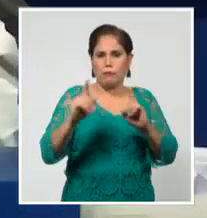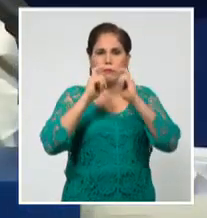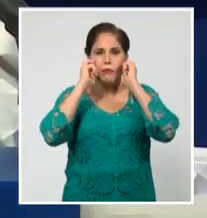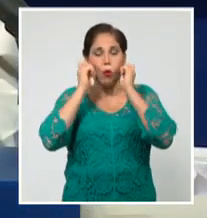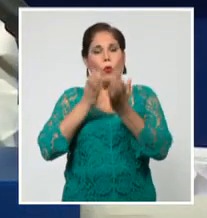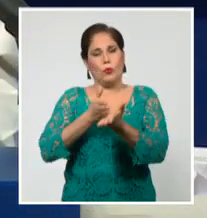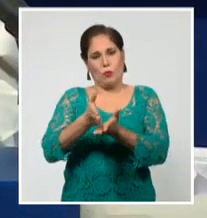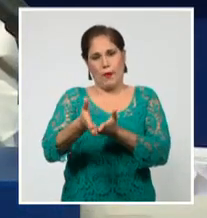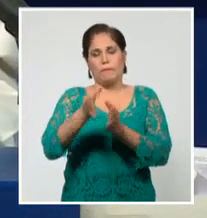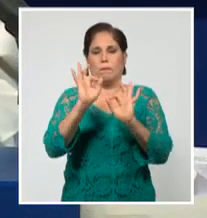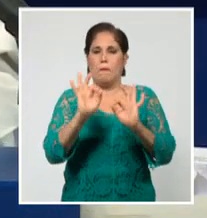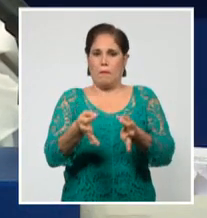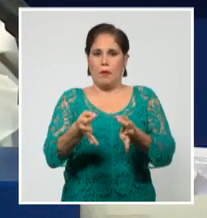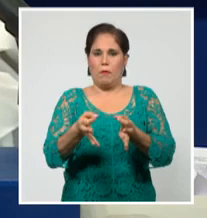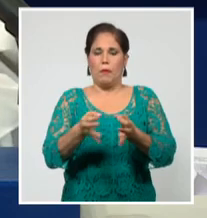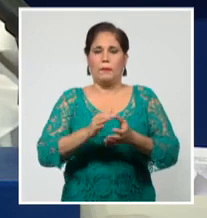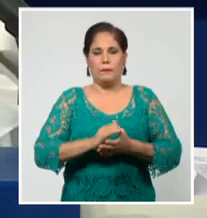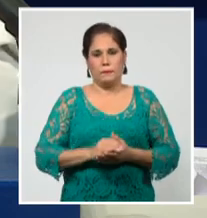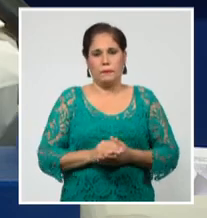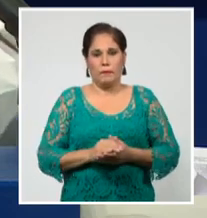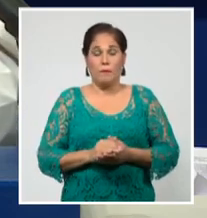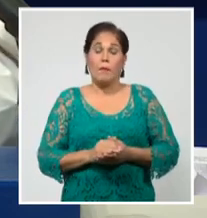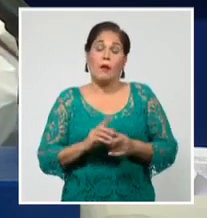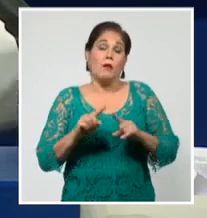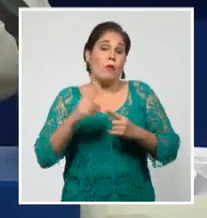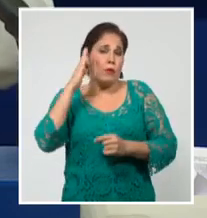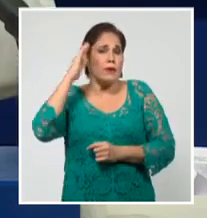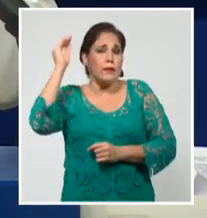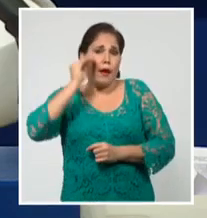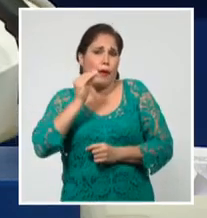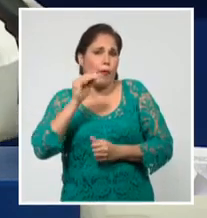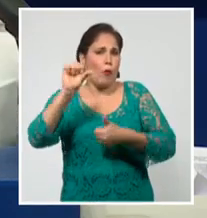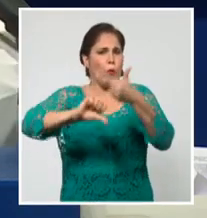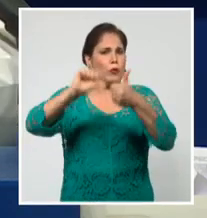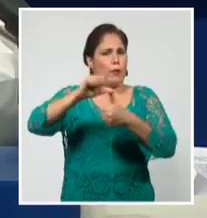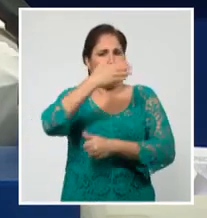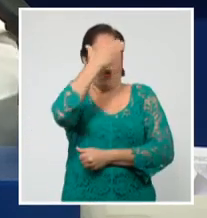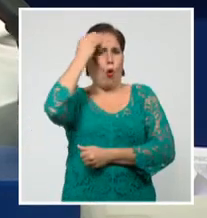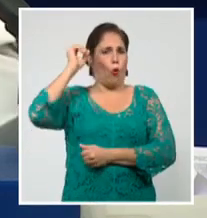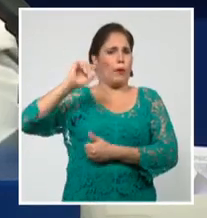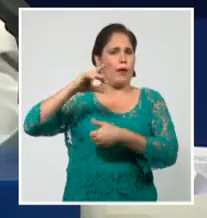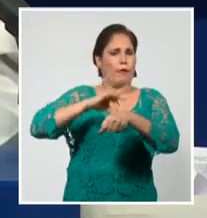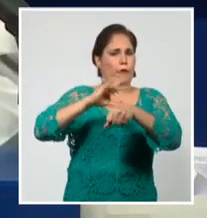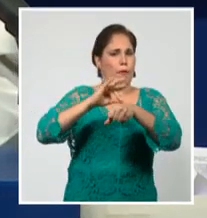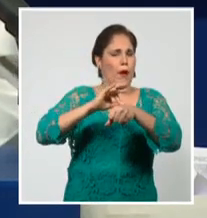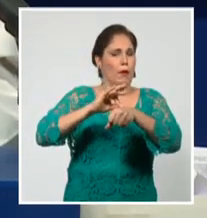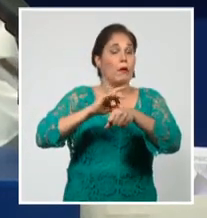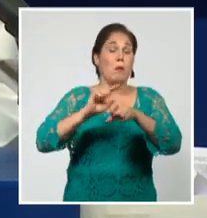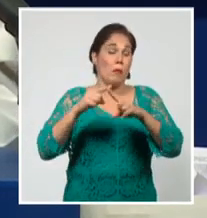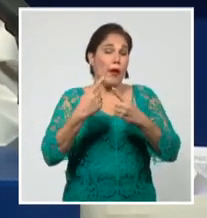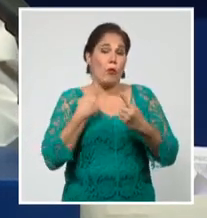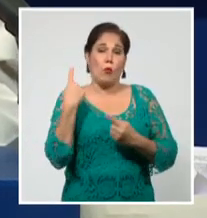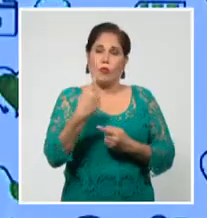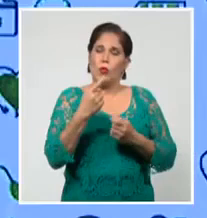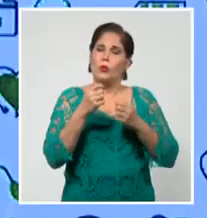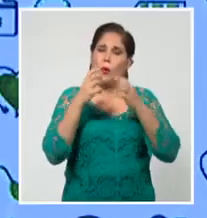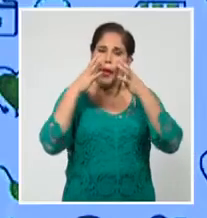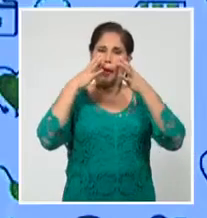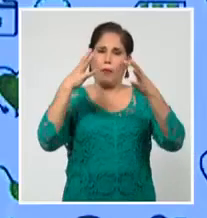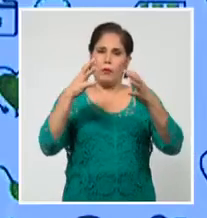vaya a perder lo que hemos alcanzado independientemente del comportamiento de la enfermedad y el comportamiento del